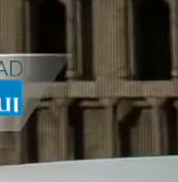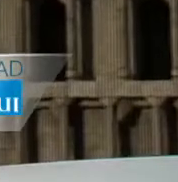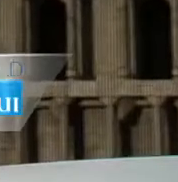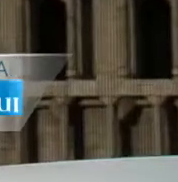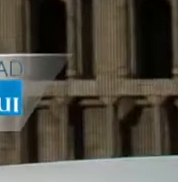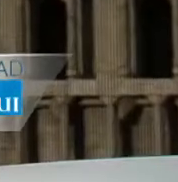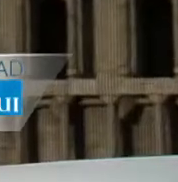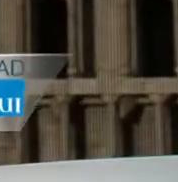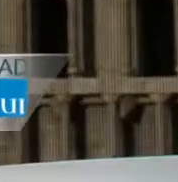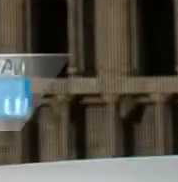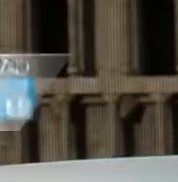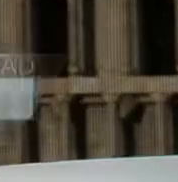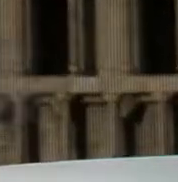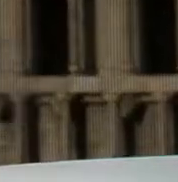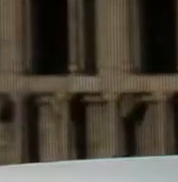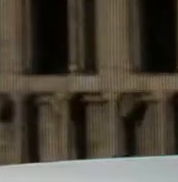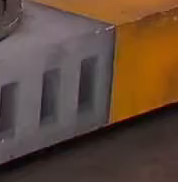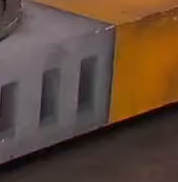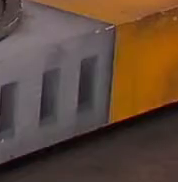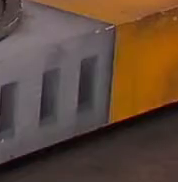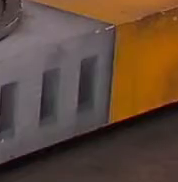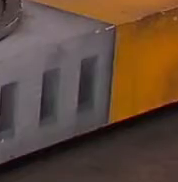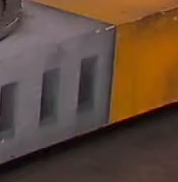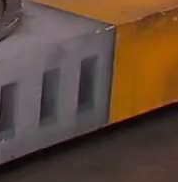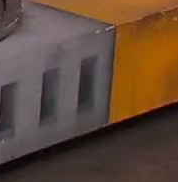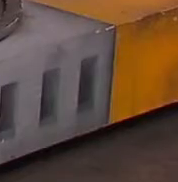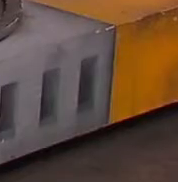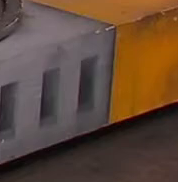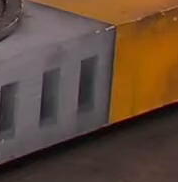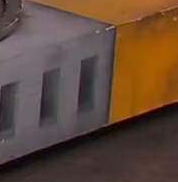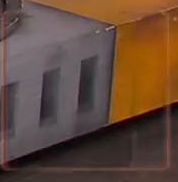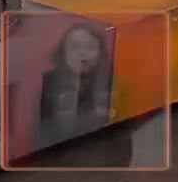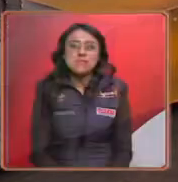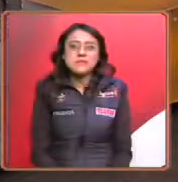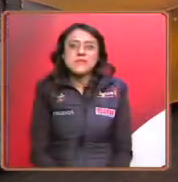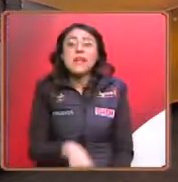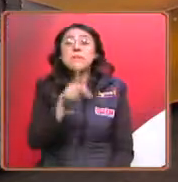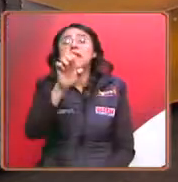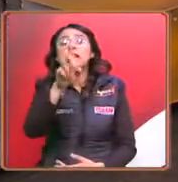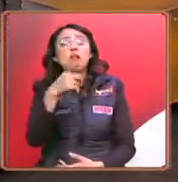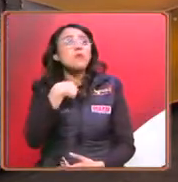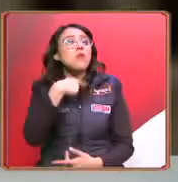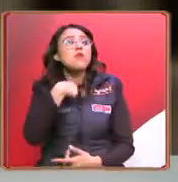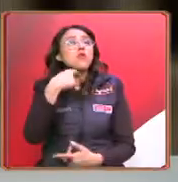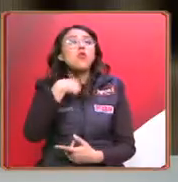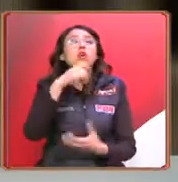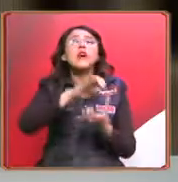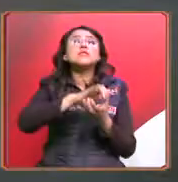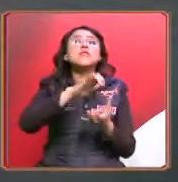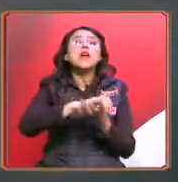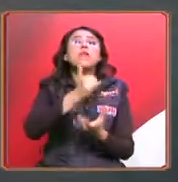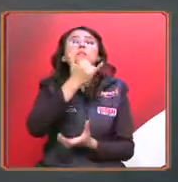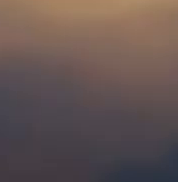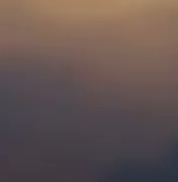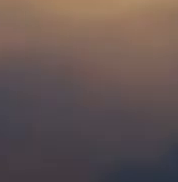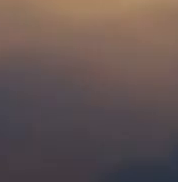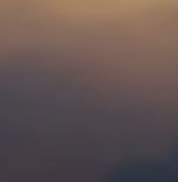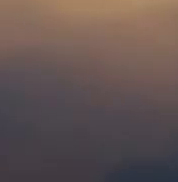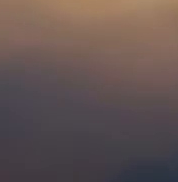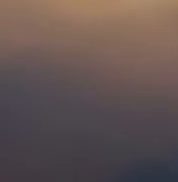somos todos. ¡Urbano! Penélope, soy casado. Penélope, soy casado. Estás soñando.